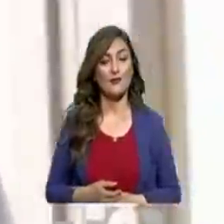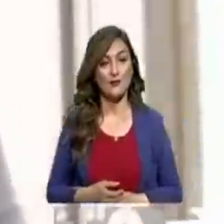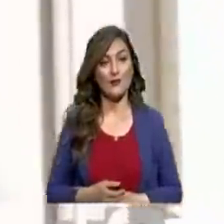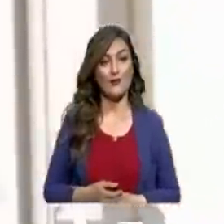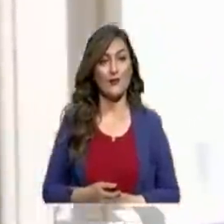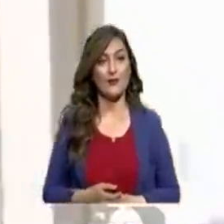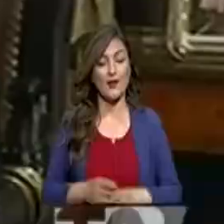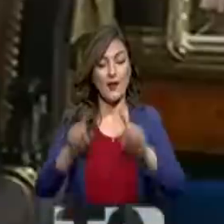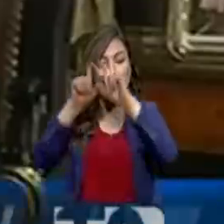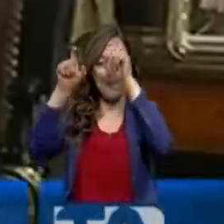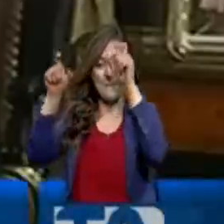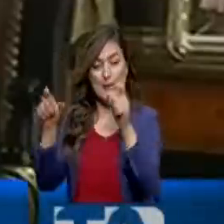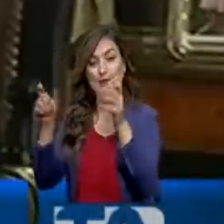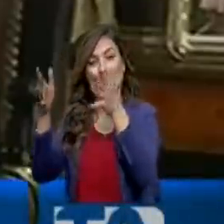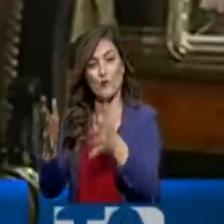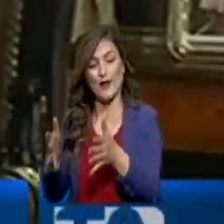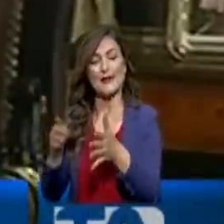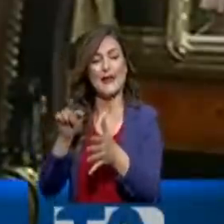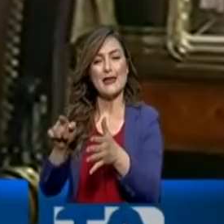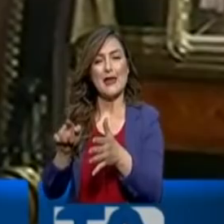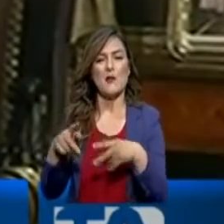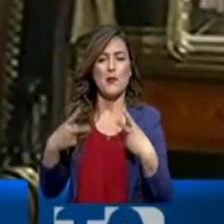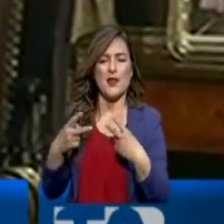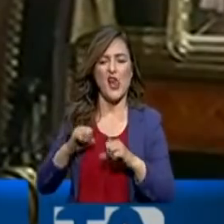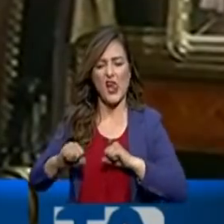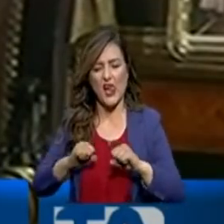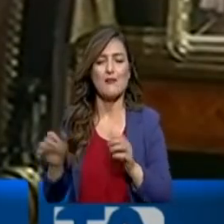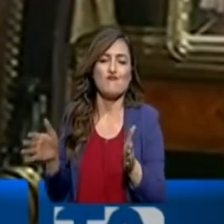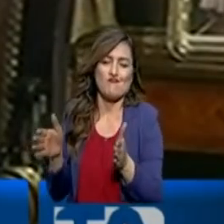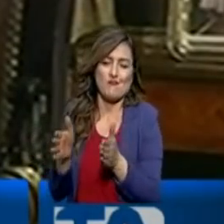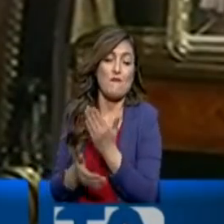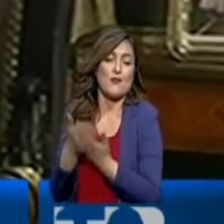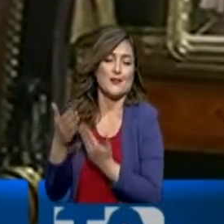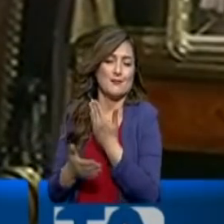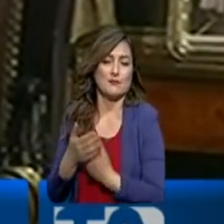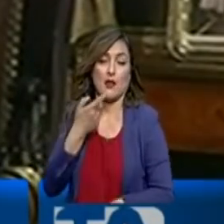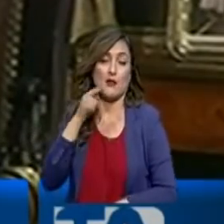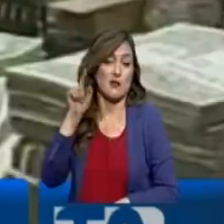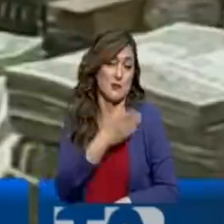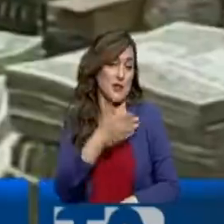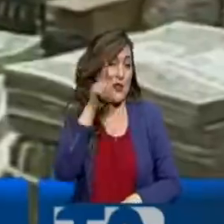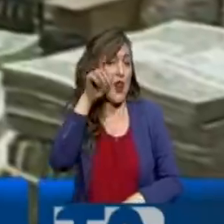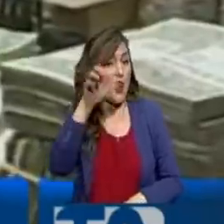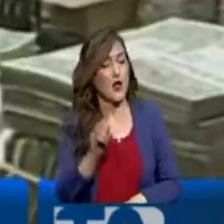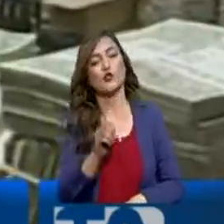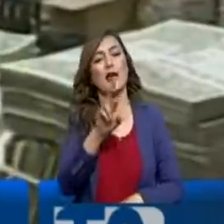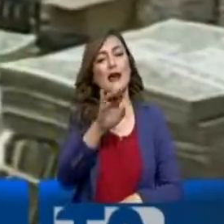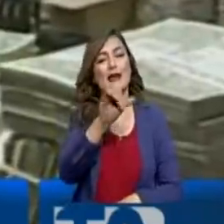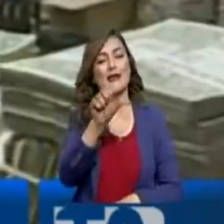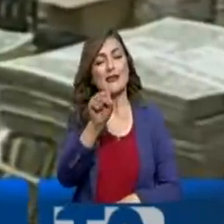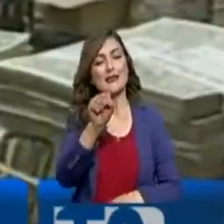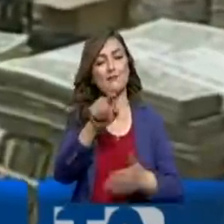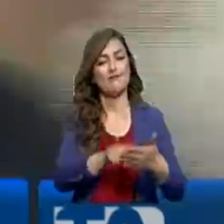Simplificar la vida del emprendedor. Con esa frase justificó el presidente de la República, Guillermo Lasso, su propuesta de eliminar el régimen